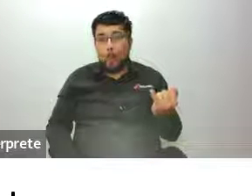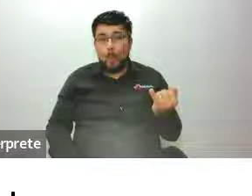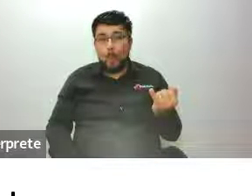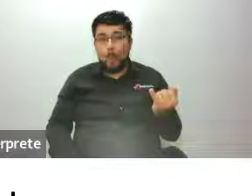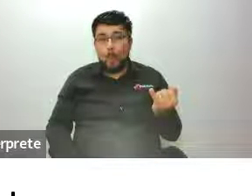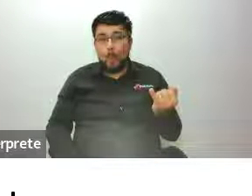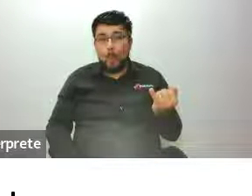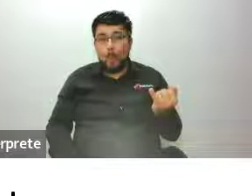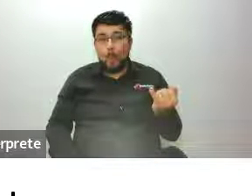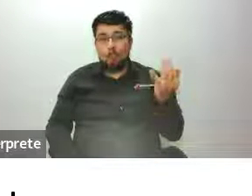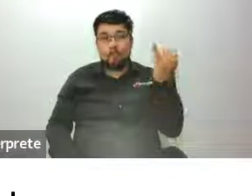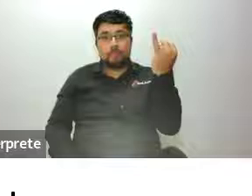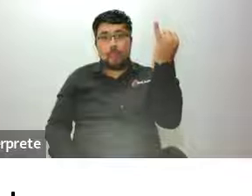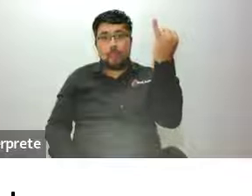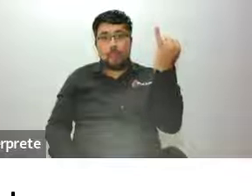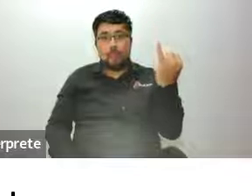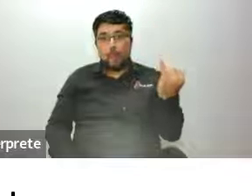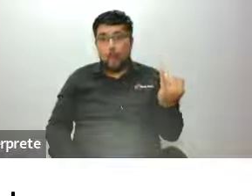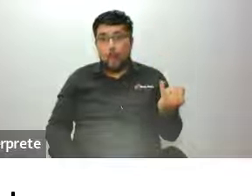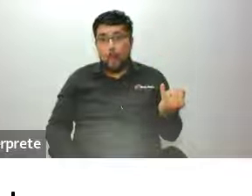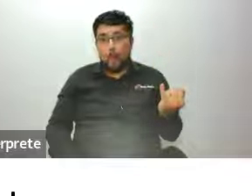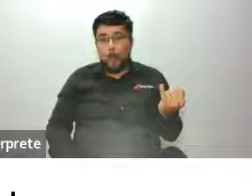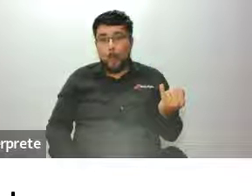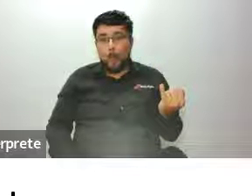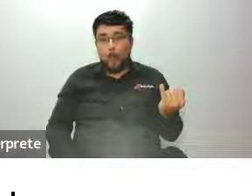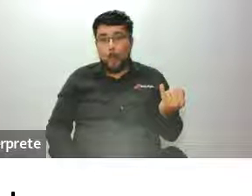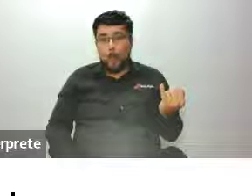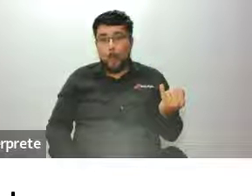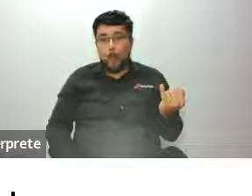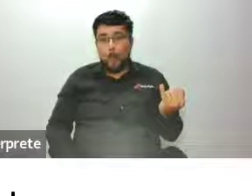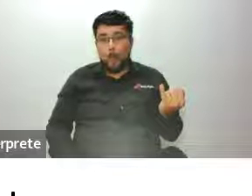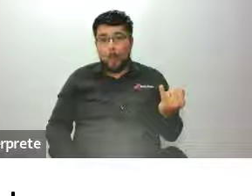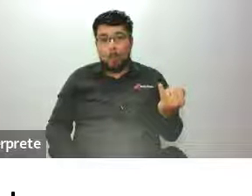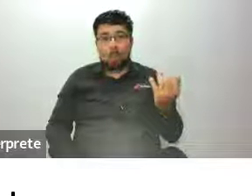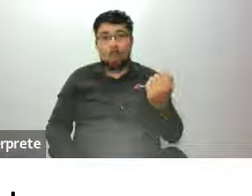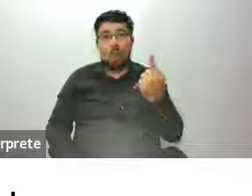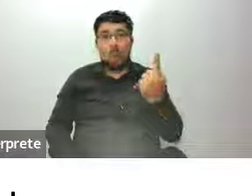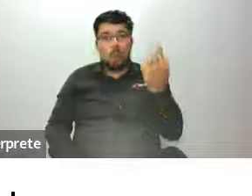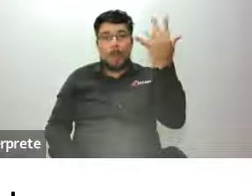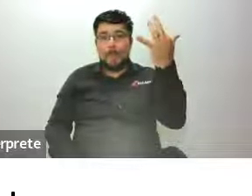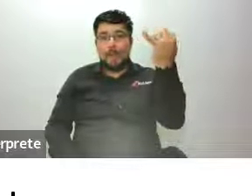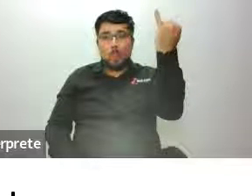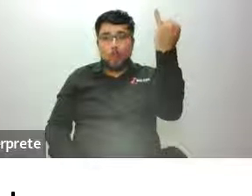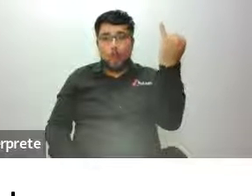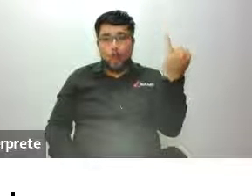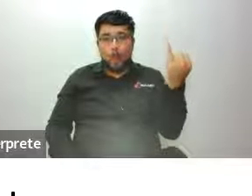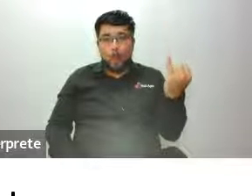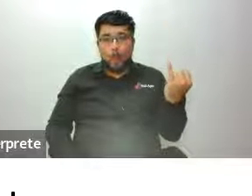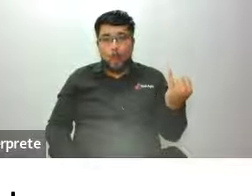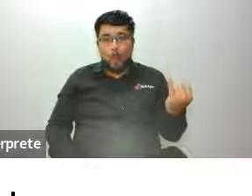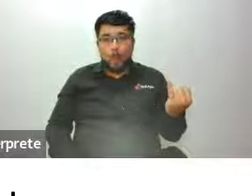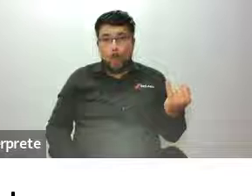tengo que hacerlo, ¿cierto? Con esa seña, moviendo una mano hacia abajo con un dedo